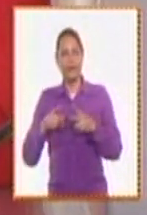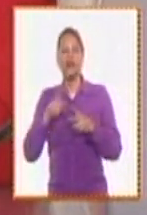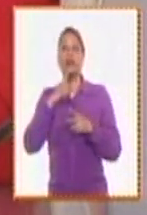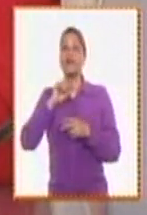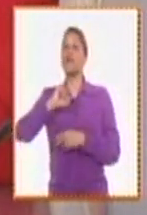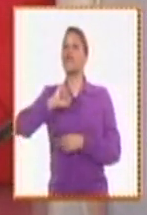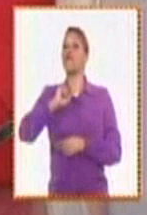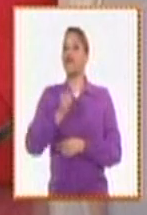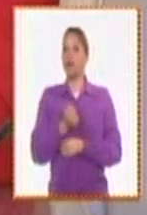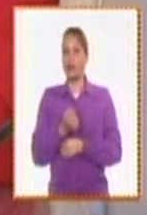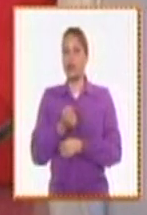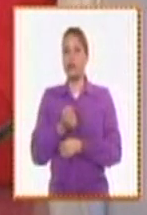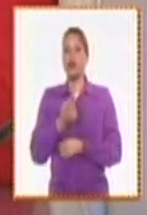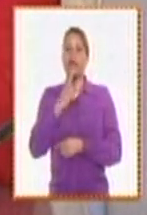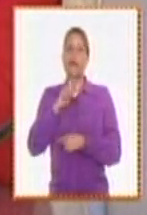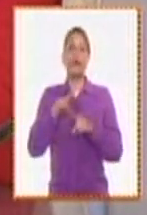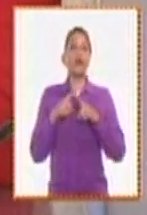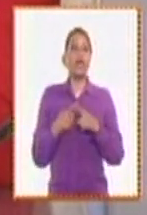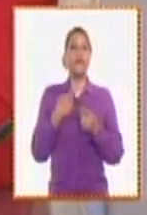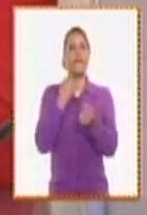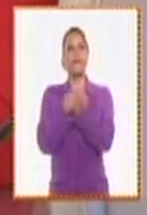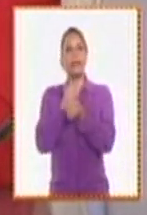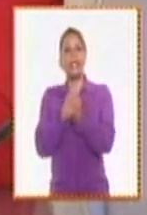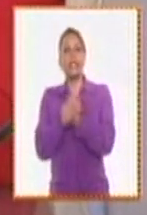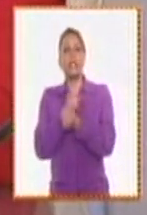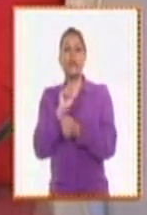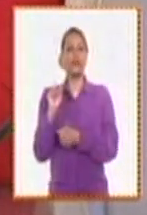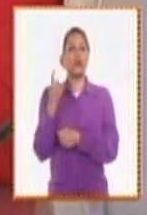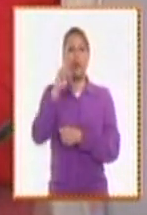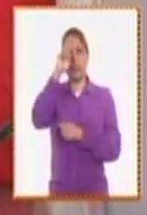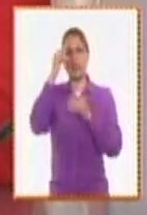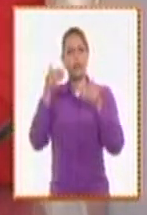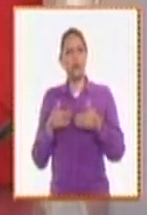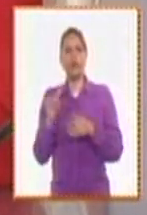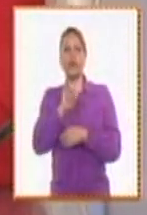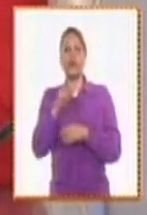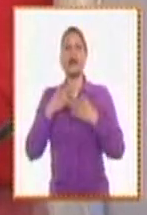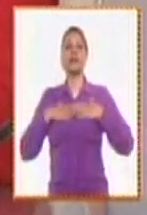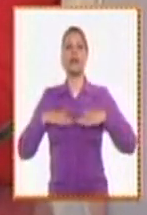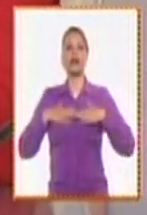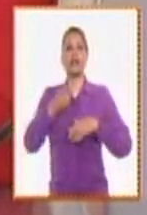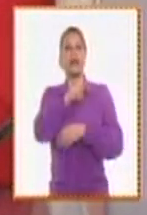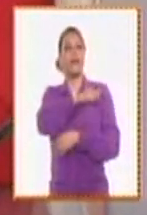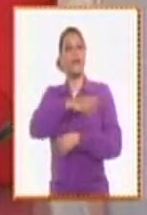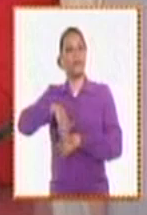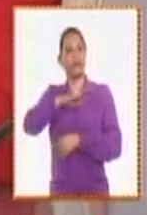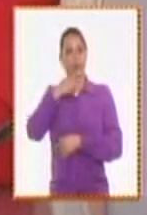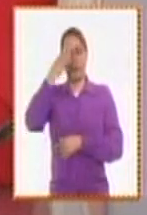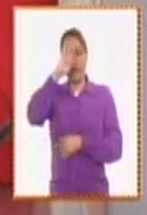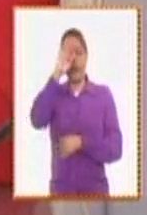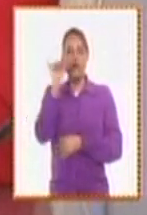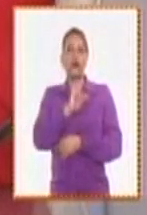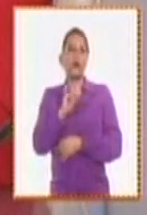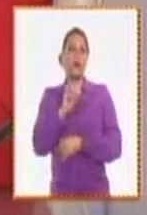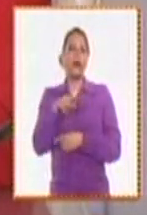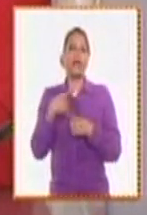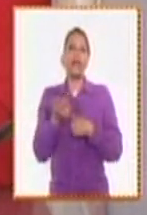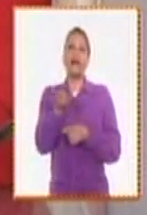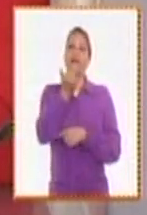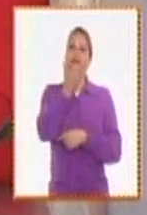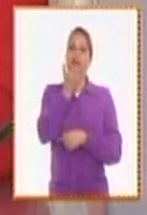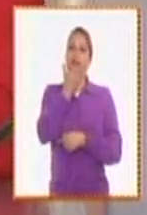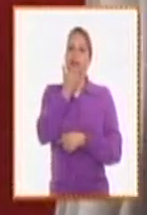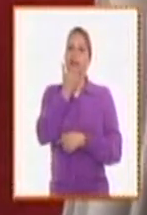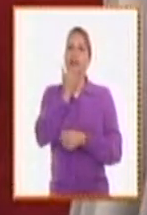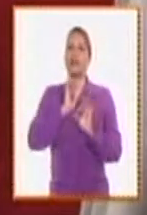lesivas, ponen en juego no solamente la salud, sino también de la tranquilidad ciudadana y también la seguridad del